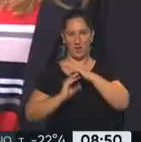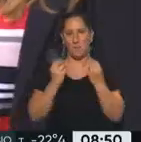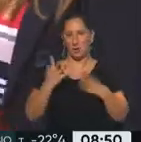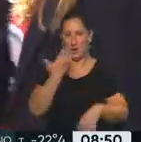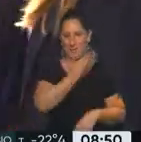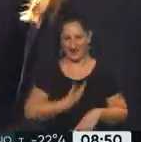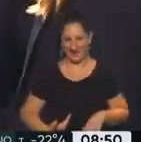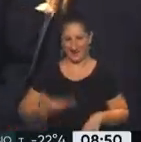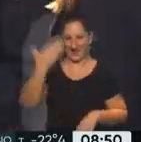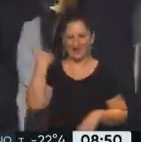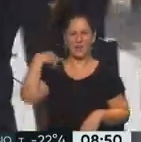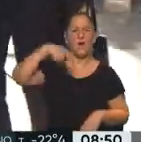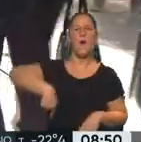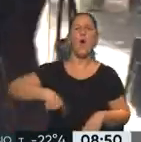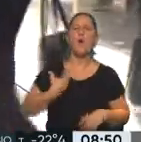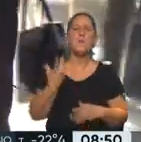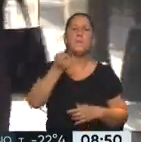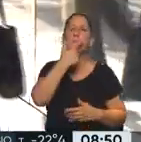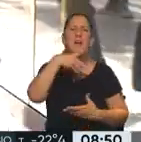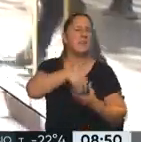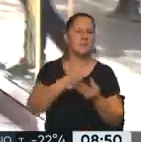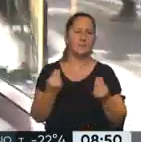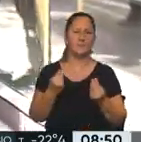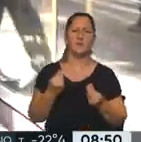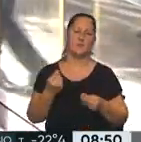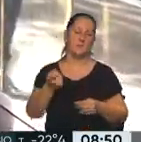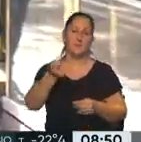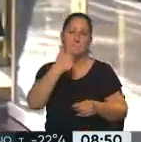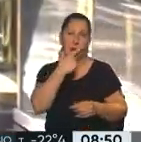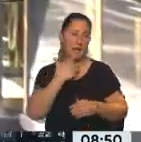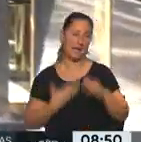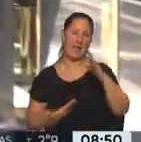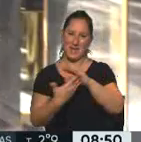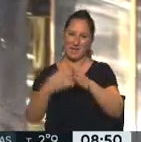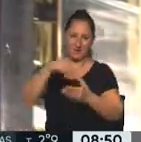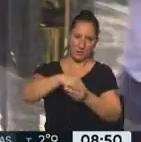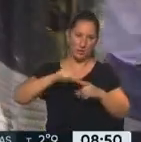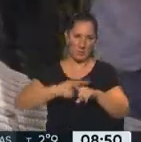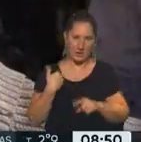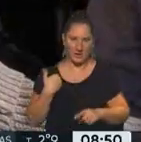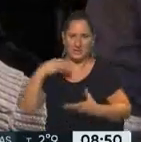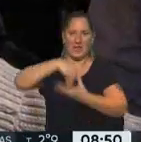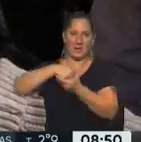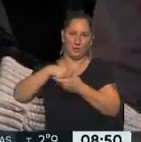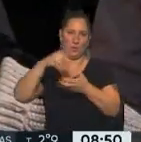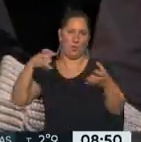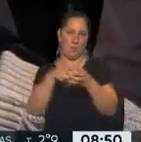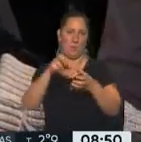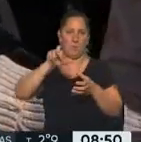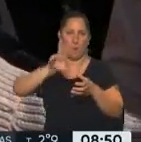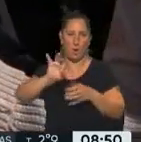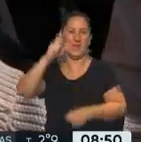de la nación? ¿Cuál es el rol que hoy juega en esta mesa? Mauricio es un líder central dentro de la política argentina, dentro del PRO. Es